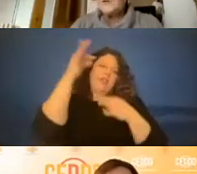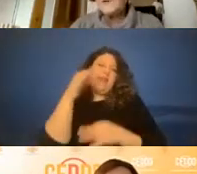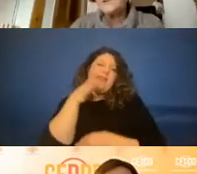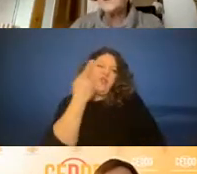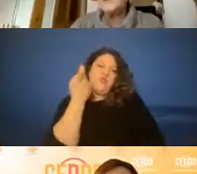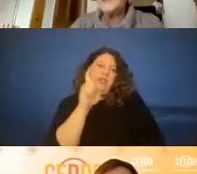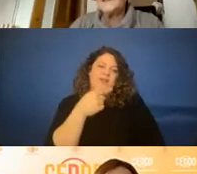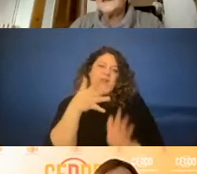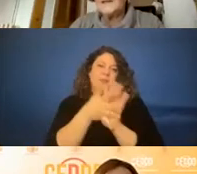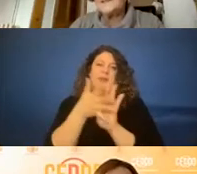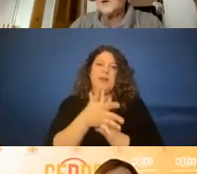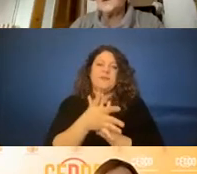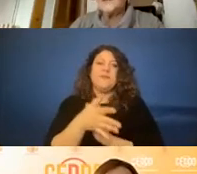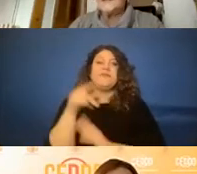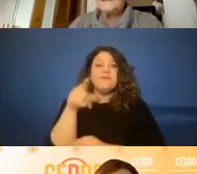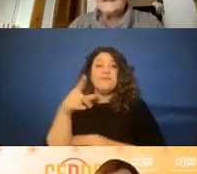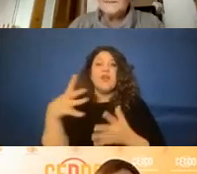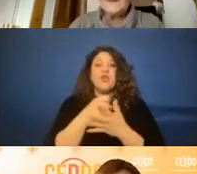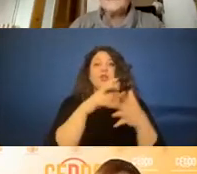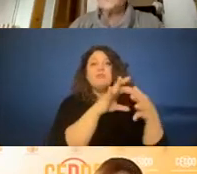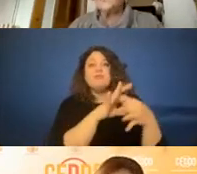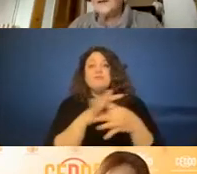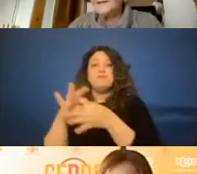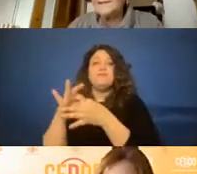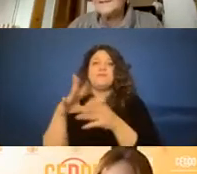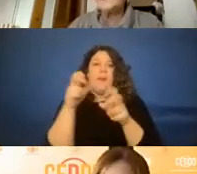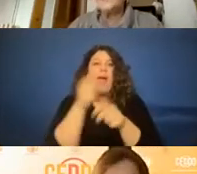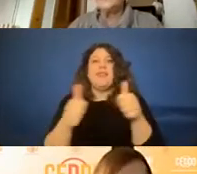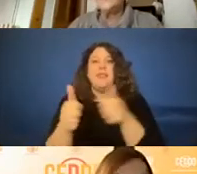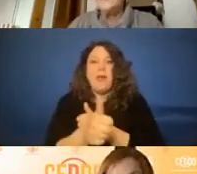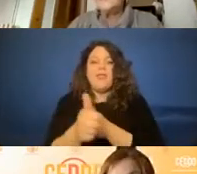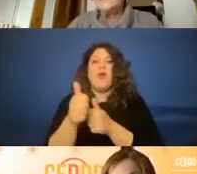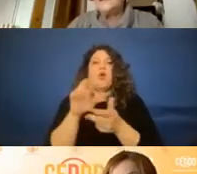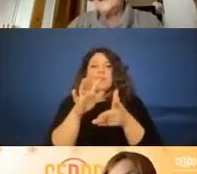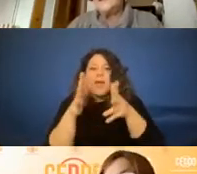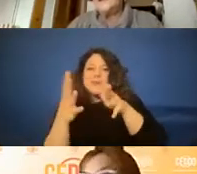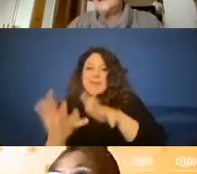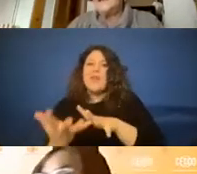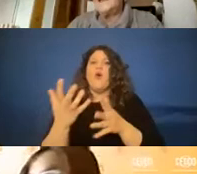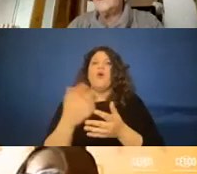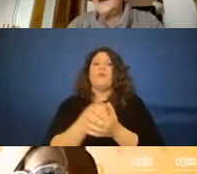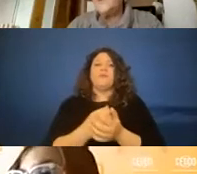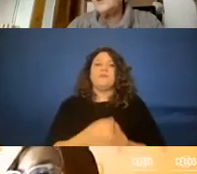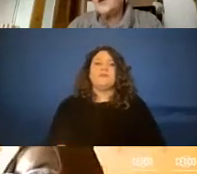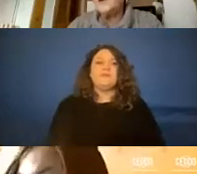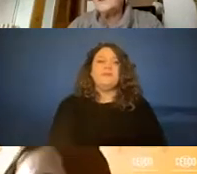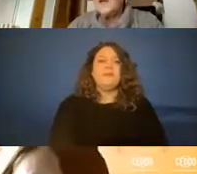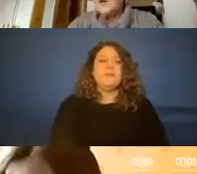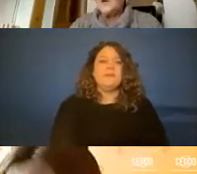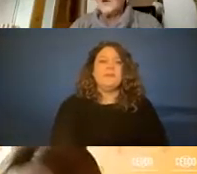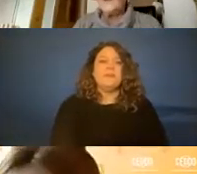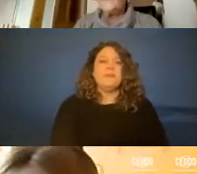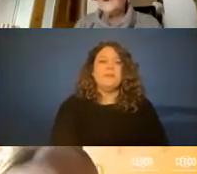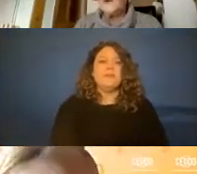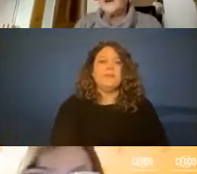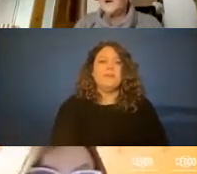Y todo esto tiene relación, la anticipación, la transición, las pulsiones,